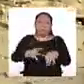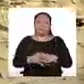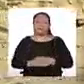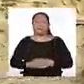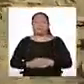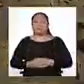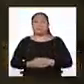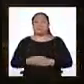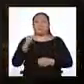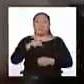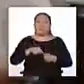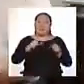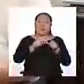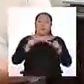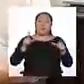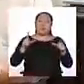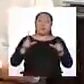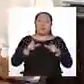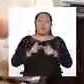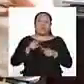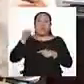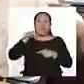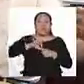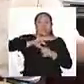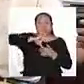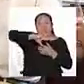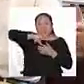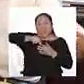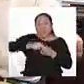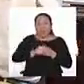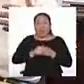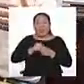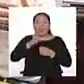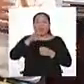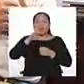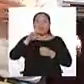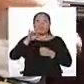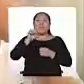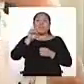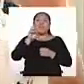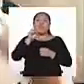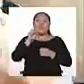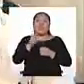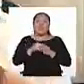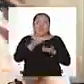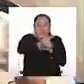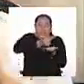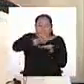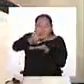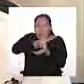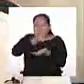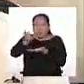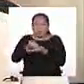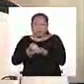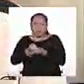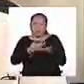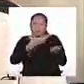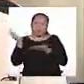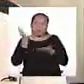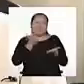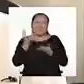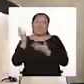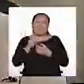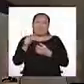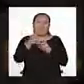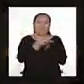Que siendo un sitio donde se robaron los frisos hermosos que había, se los llevaban, las gentes, en fin,